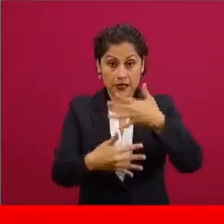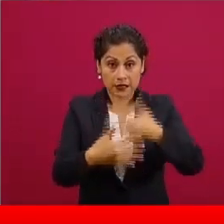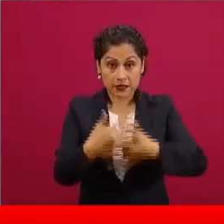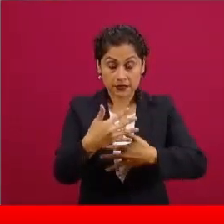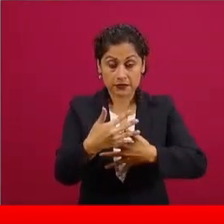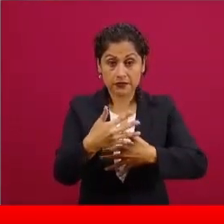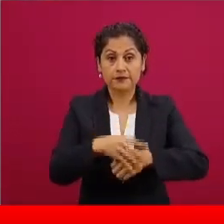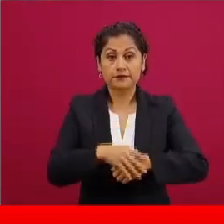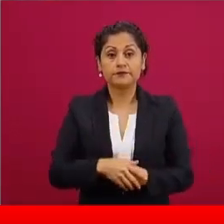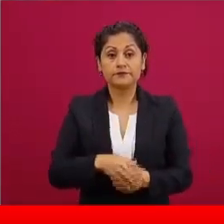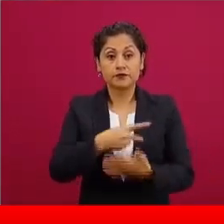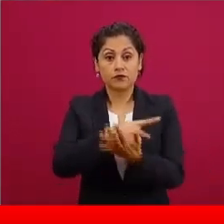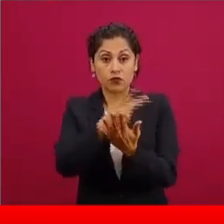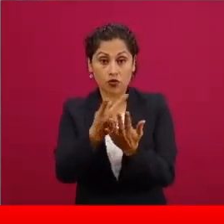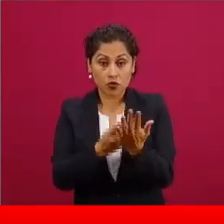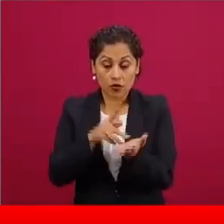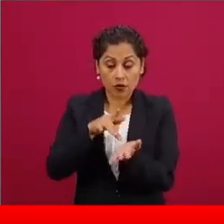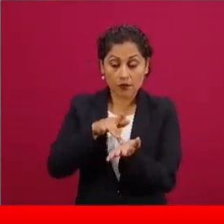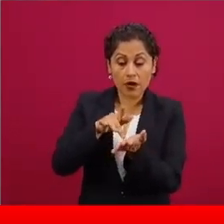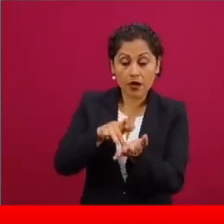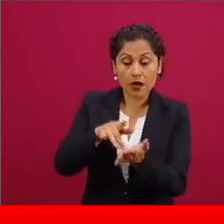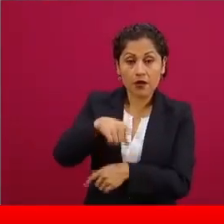a pescadores